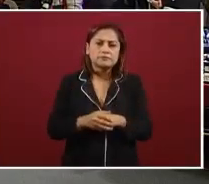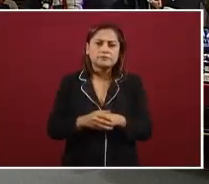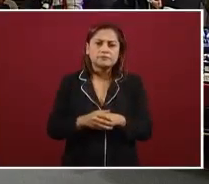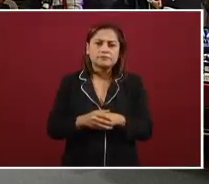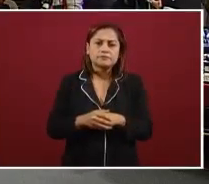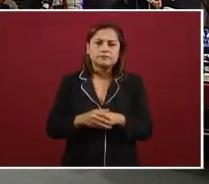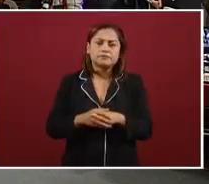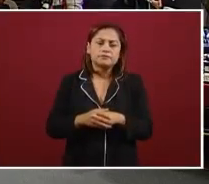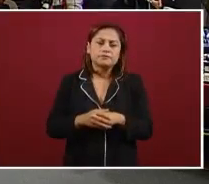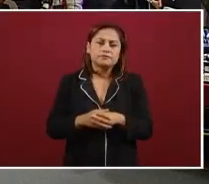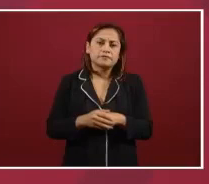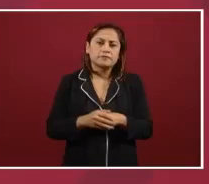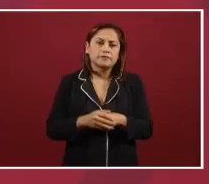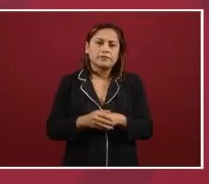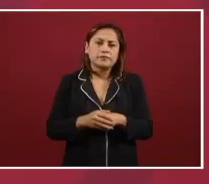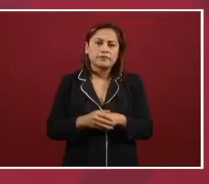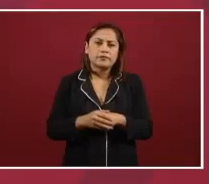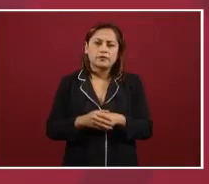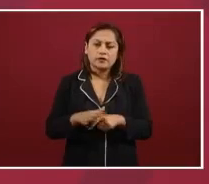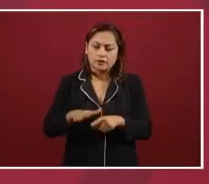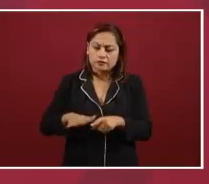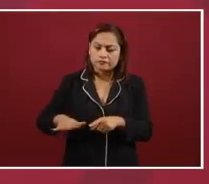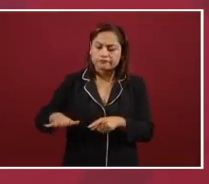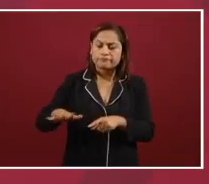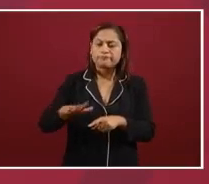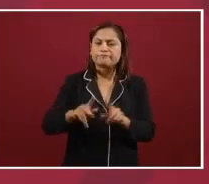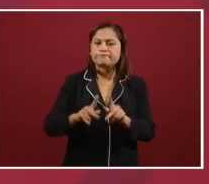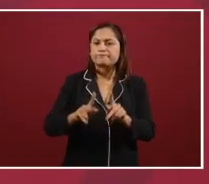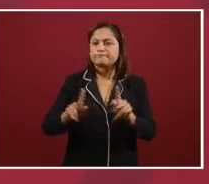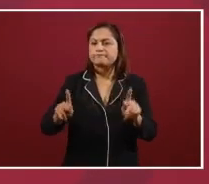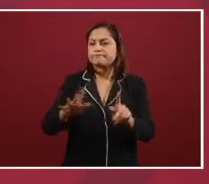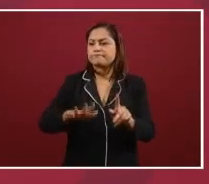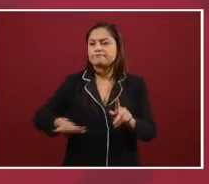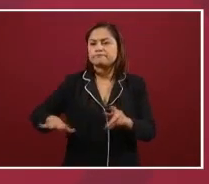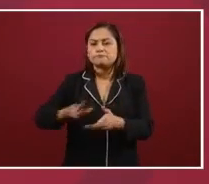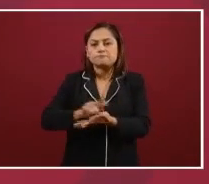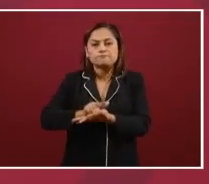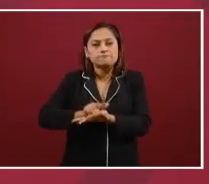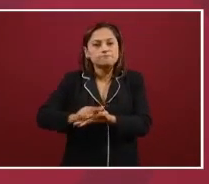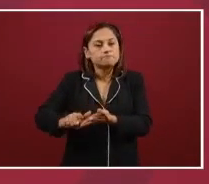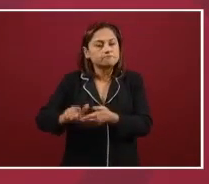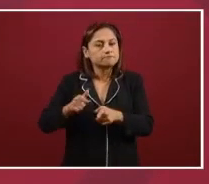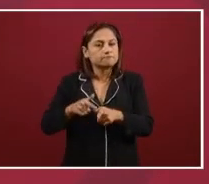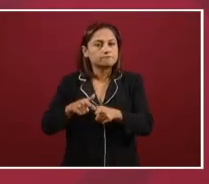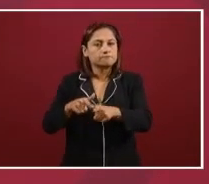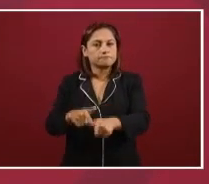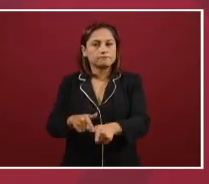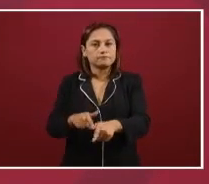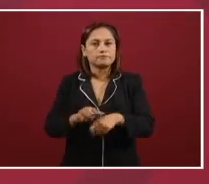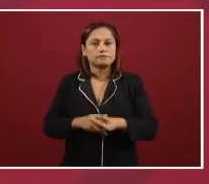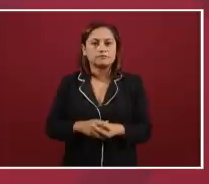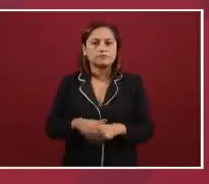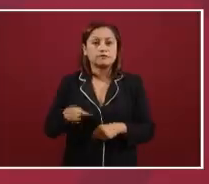limpio este paraíso, una de las